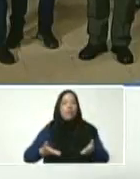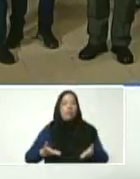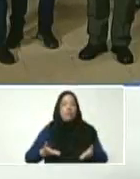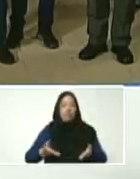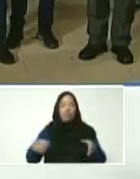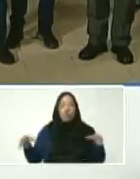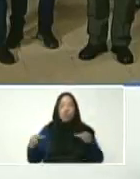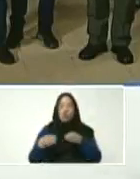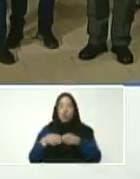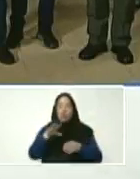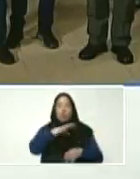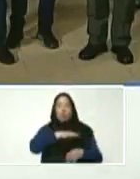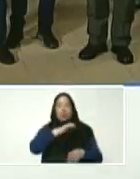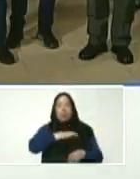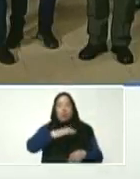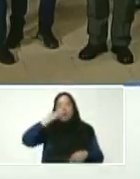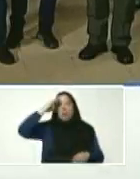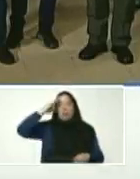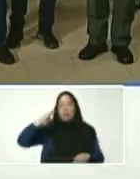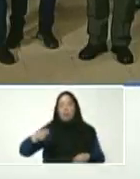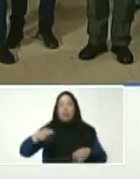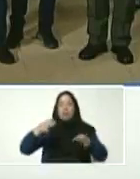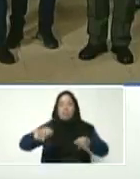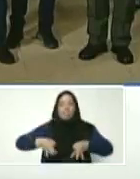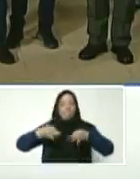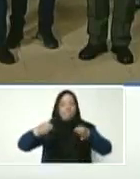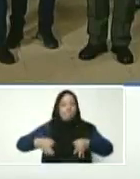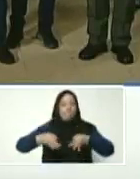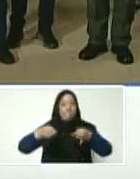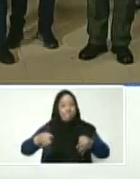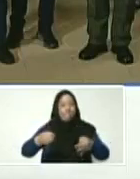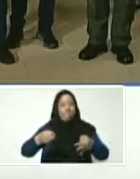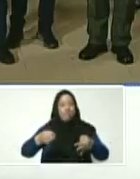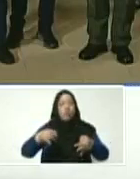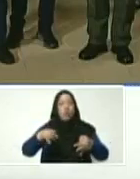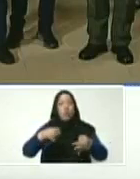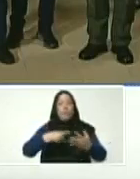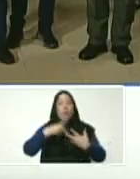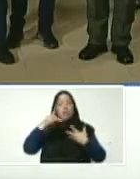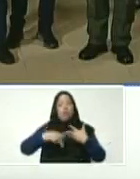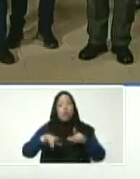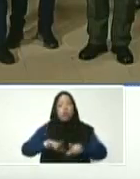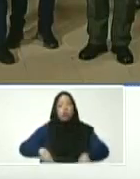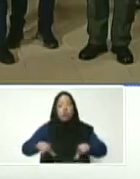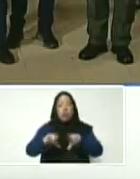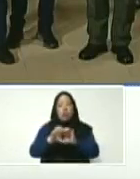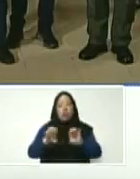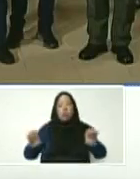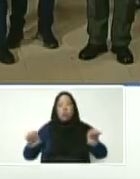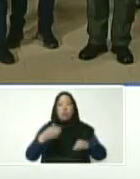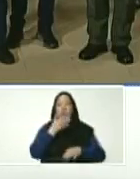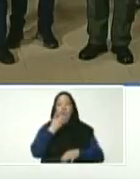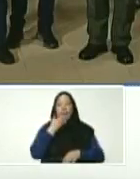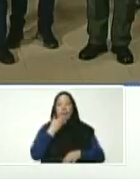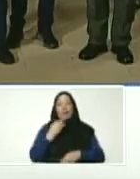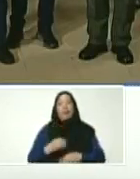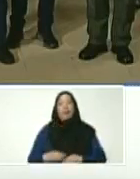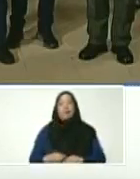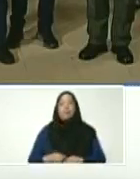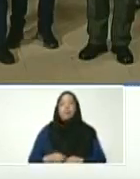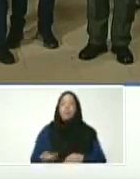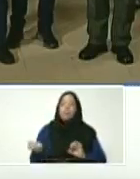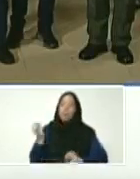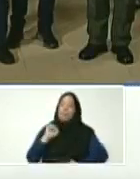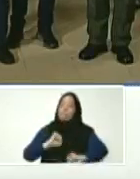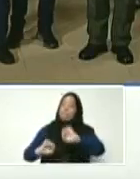permanentes y forman parte de la planificación de las zonas educativas, de las zonas de defensa integral en el